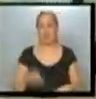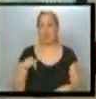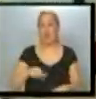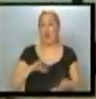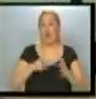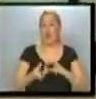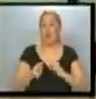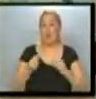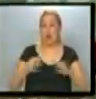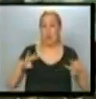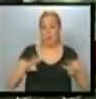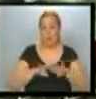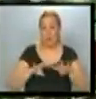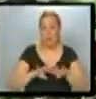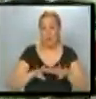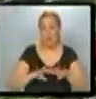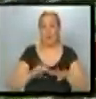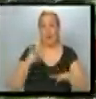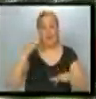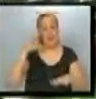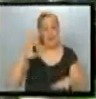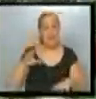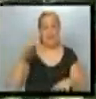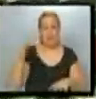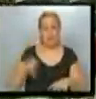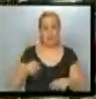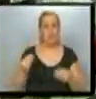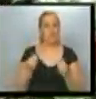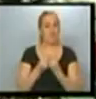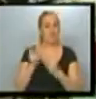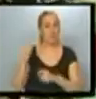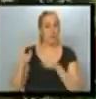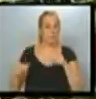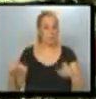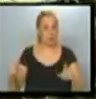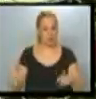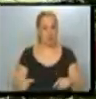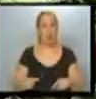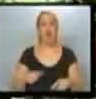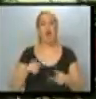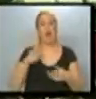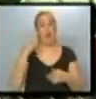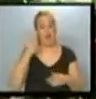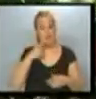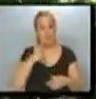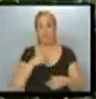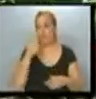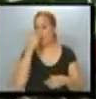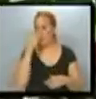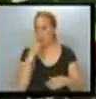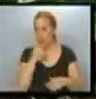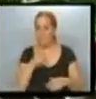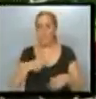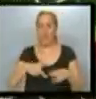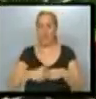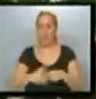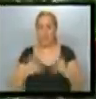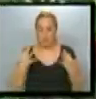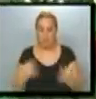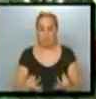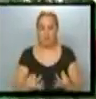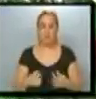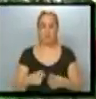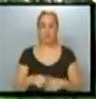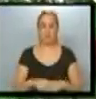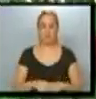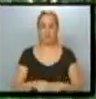los alambres cortados, se cree que actuaron varias personas, que lo hicieron de manera veloz y con herramientas adecuadas.